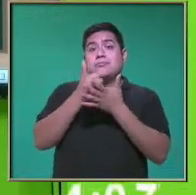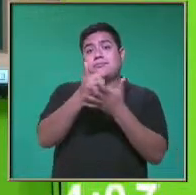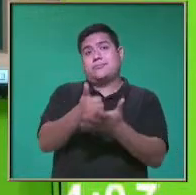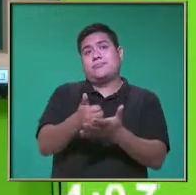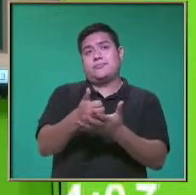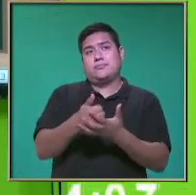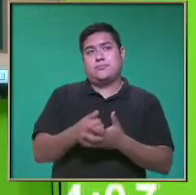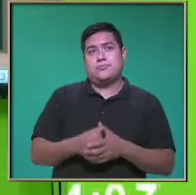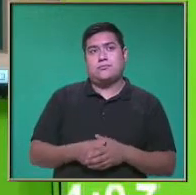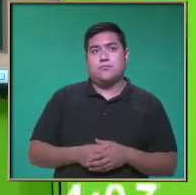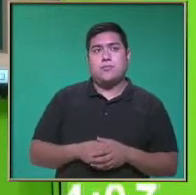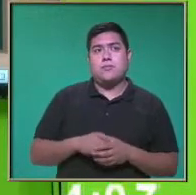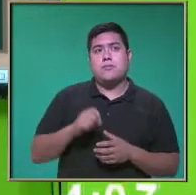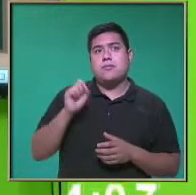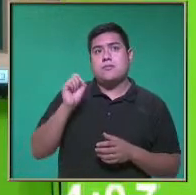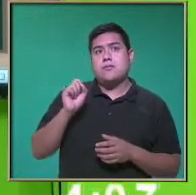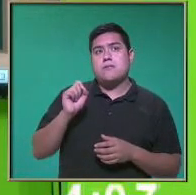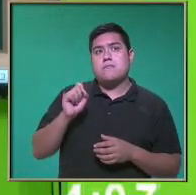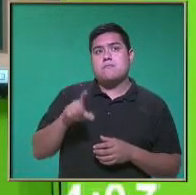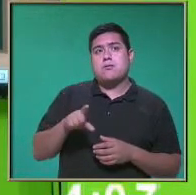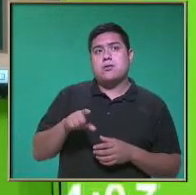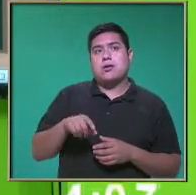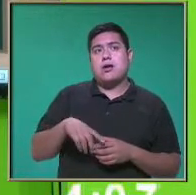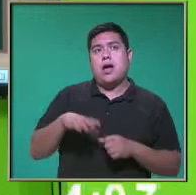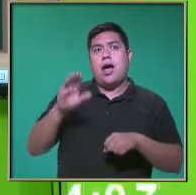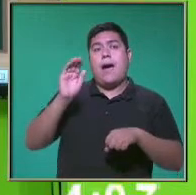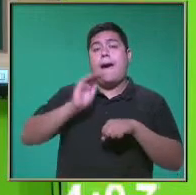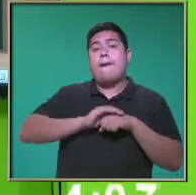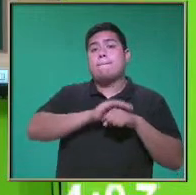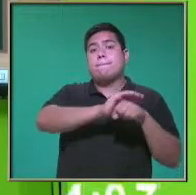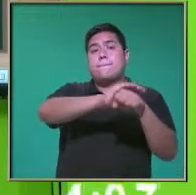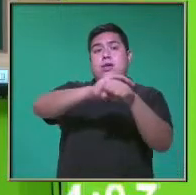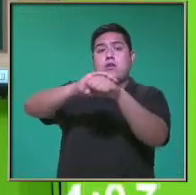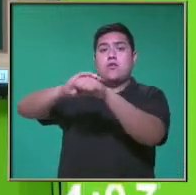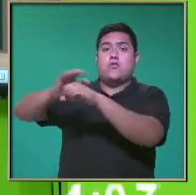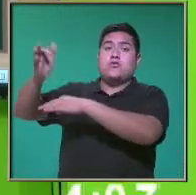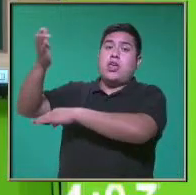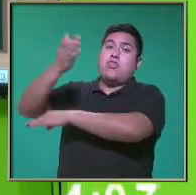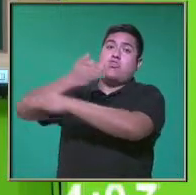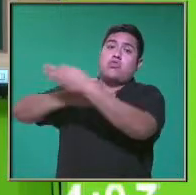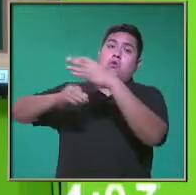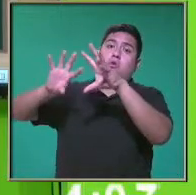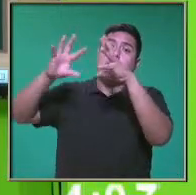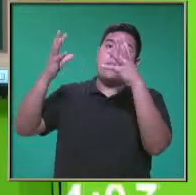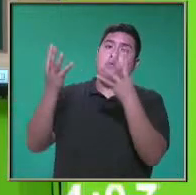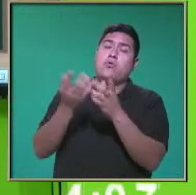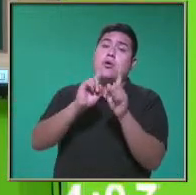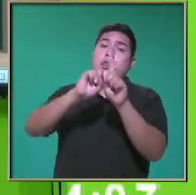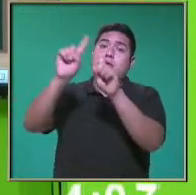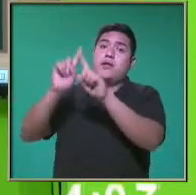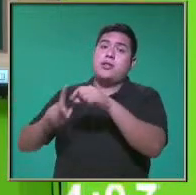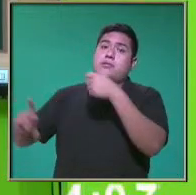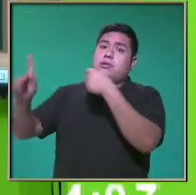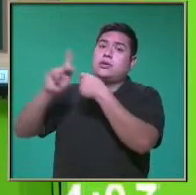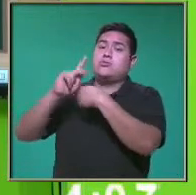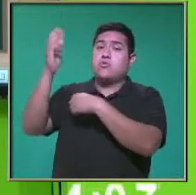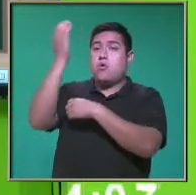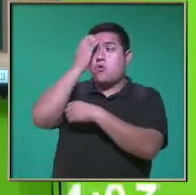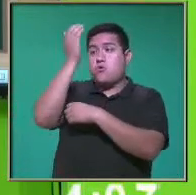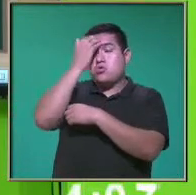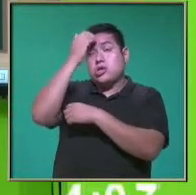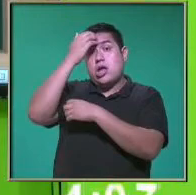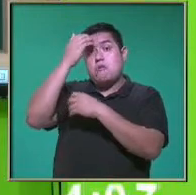utilidad. Also to make friends from all around the world. Para hacer amigos de diferentes partes del mundo, para conocer gente